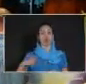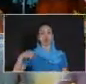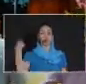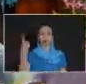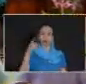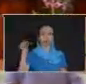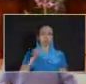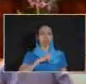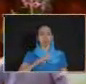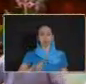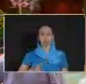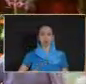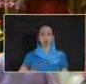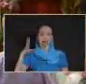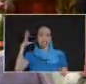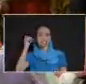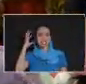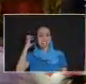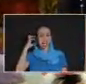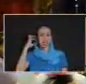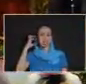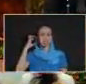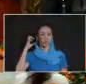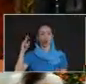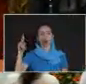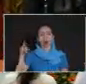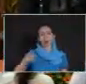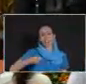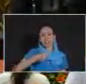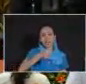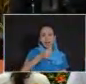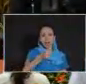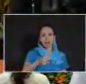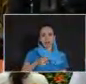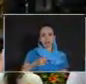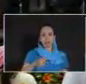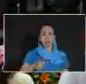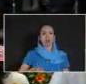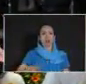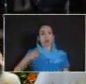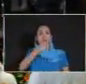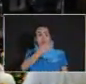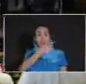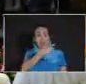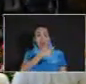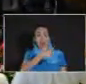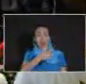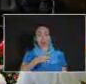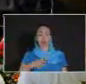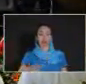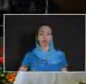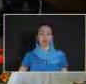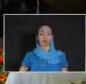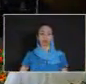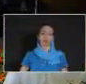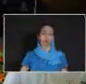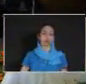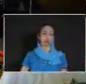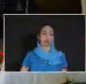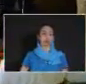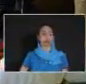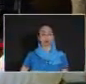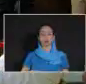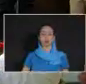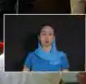sido objeto de una agresión de esta naturaleza, robo a mano armada,